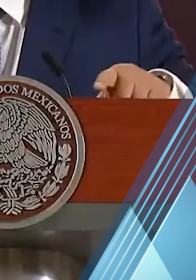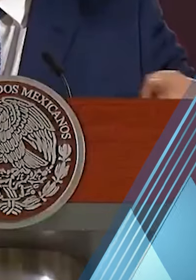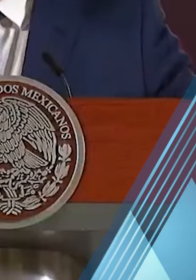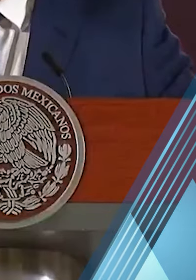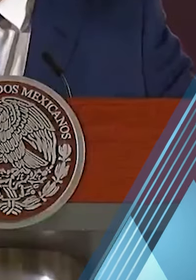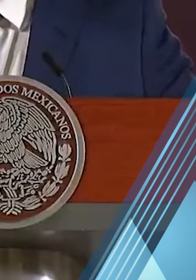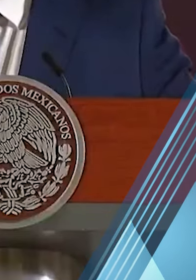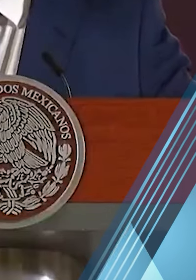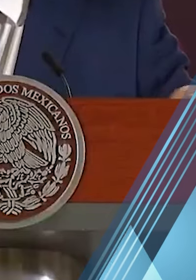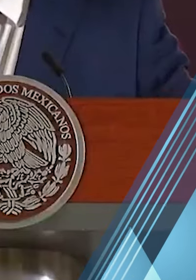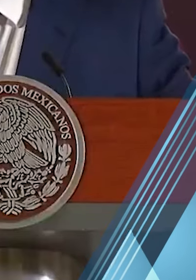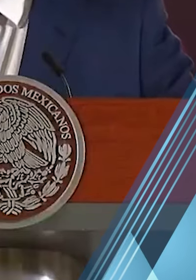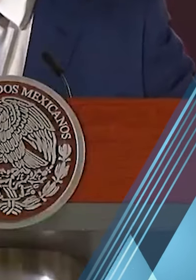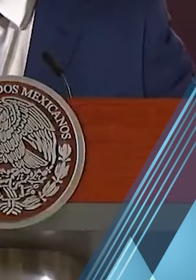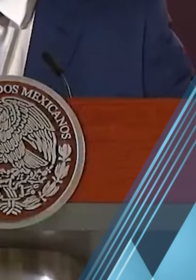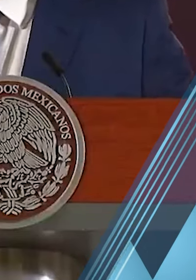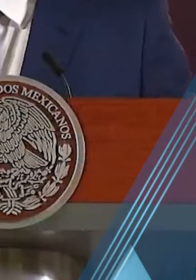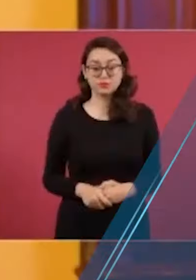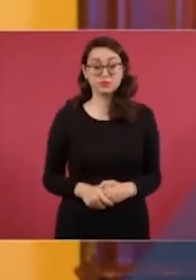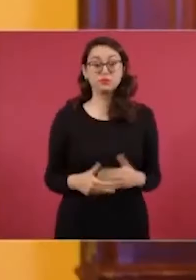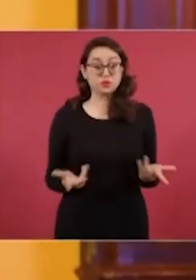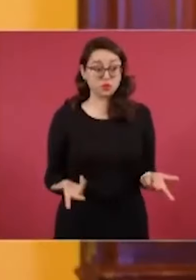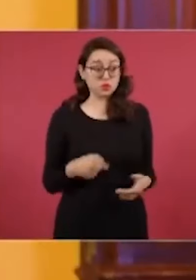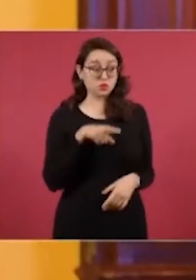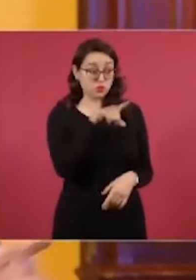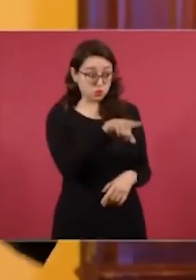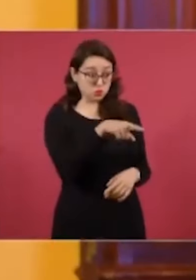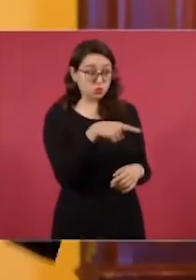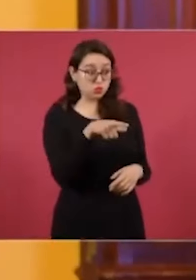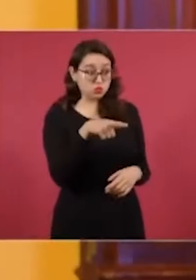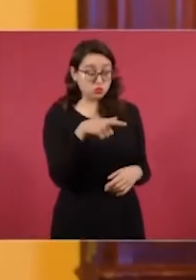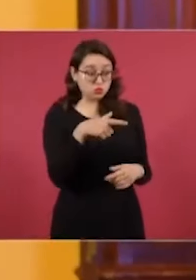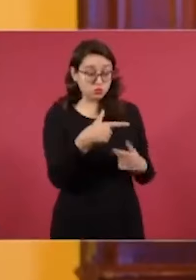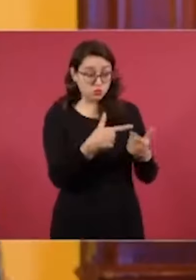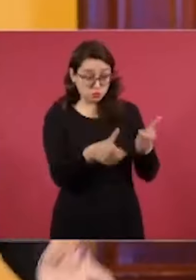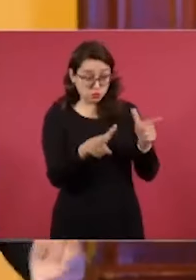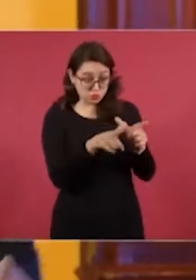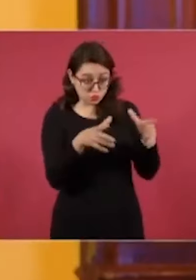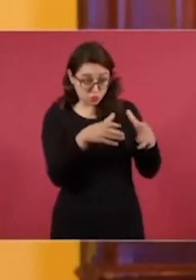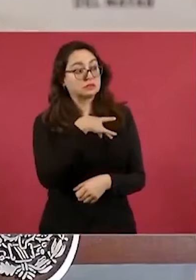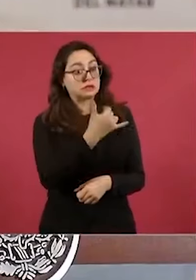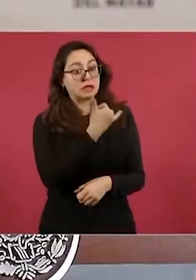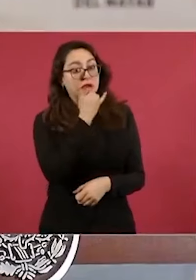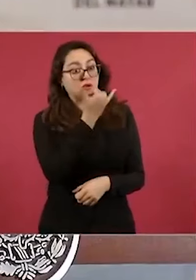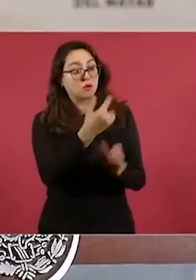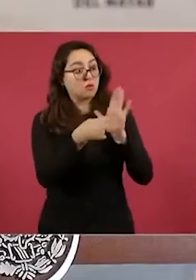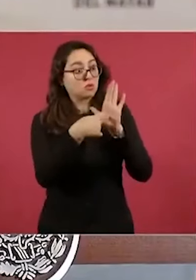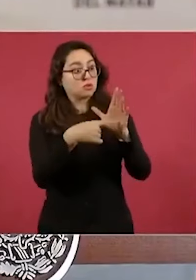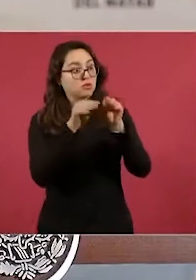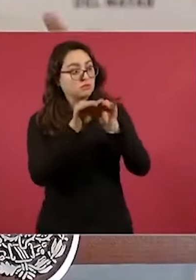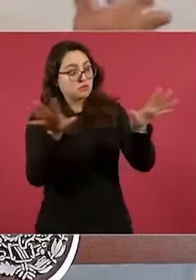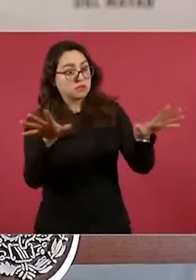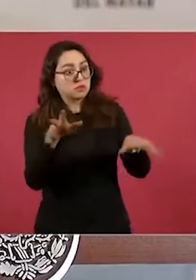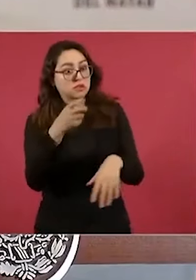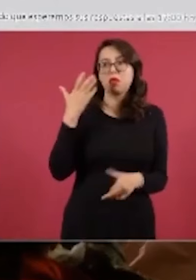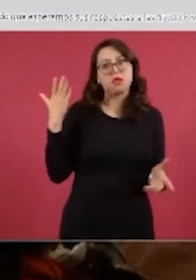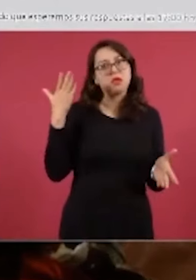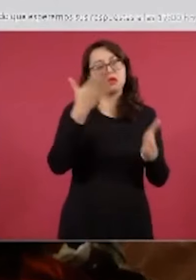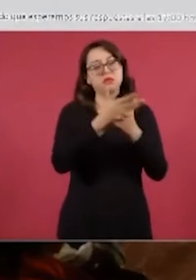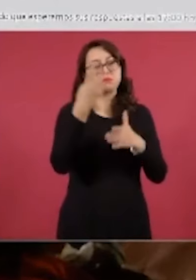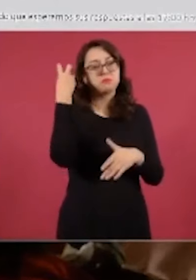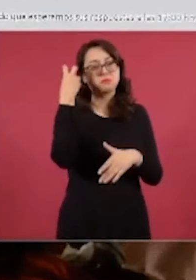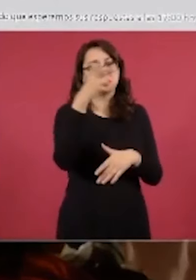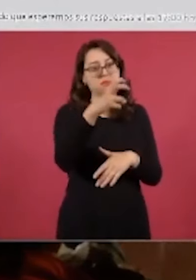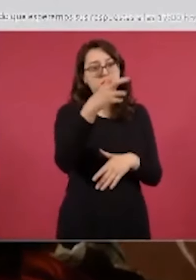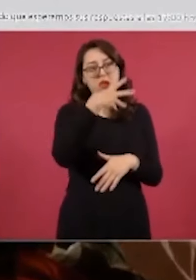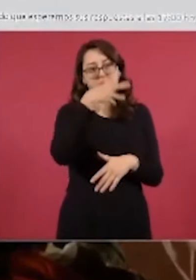luego de que el presidente Andrés Manuel López Obrador publicara el teléfono de una periodista del The New York Times Por un artículo sobre él y su familia dos